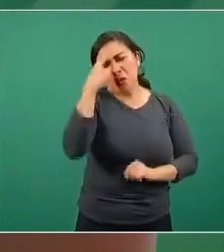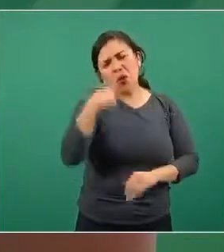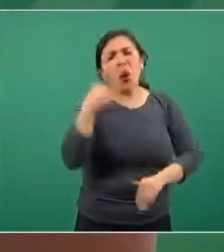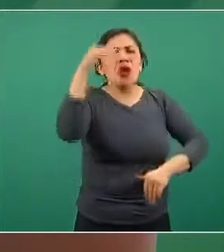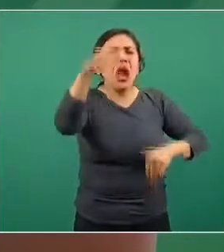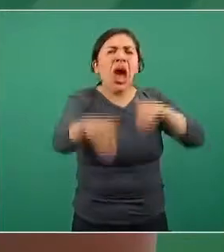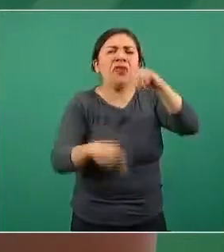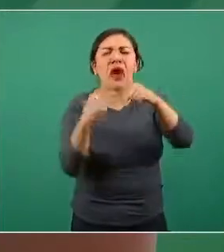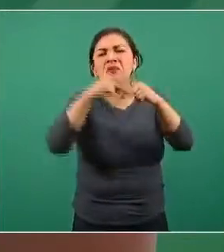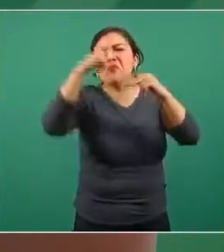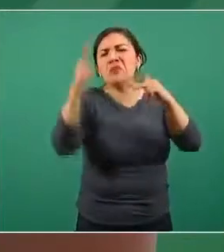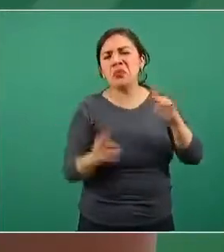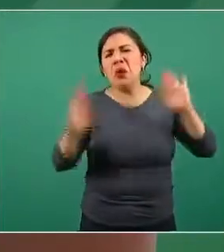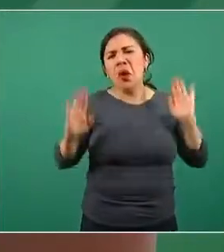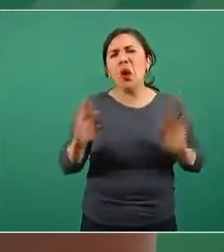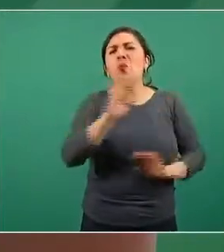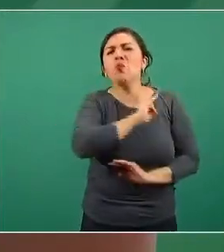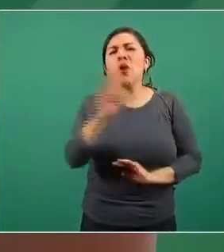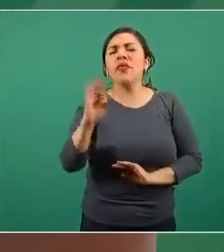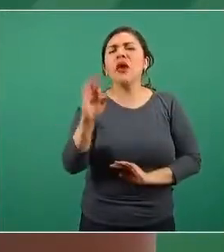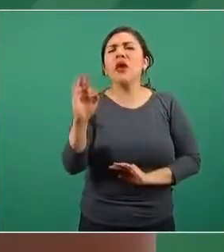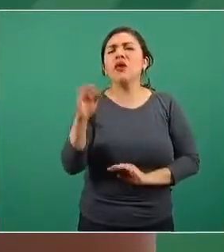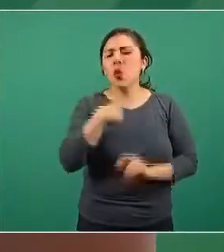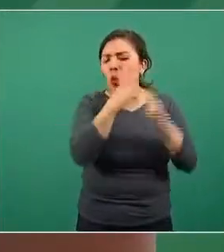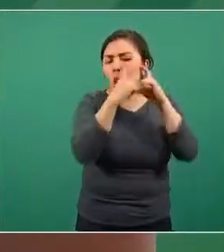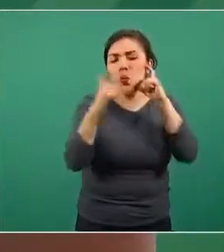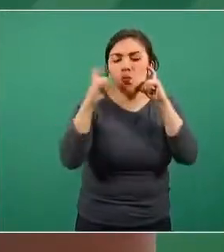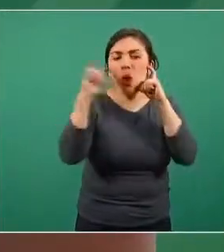nadando, pero puedo utilizar mi cubrebocas